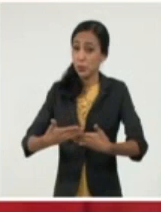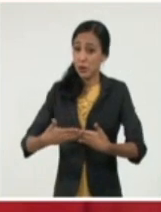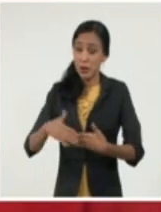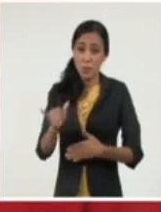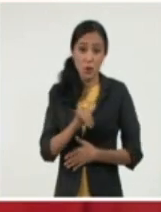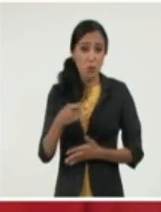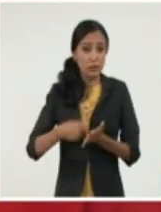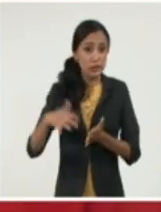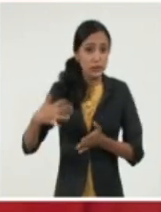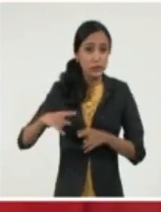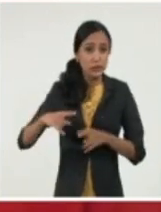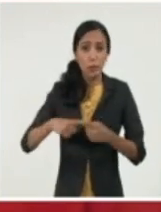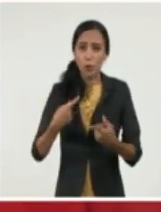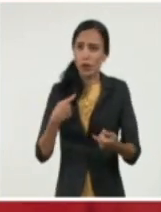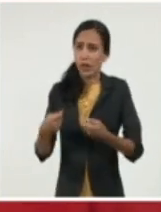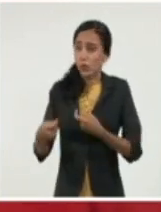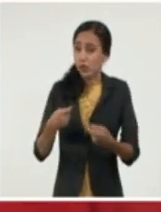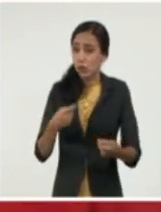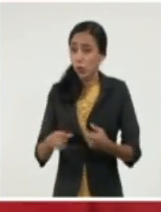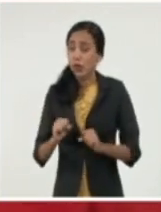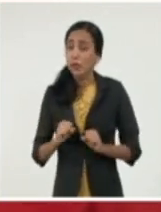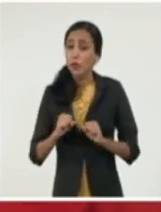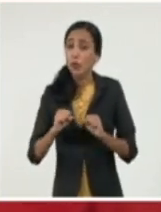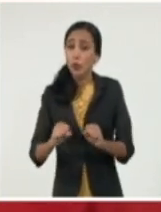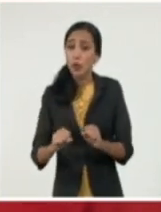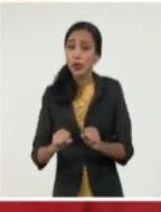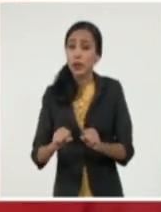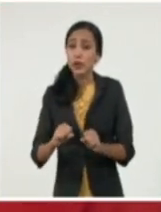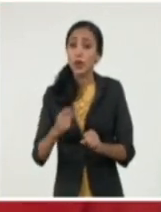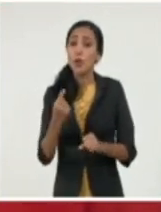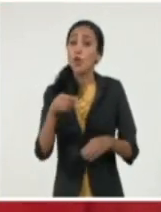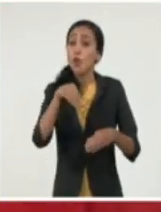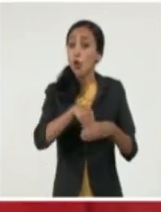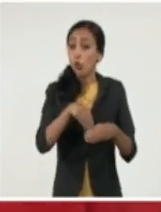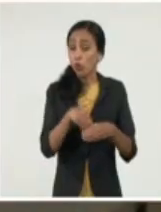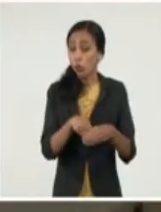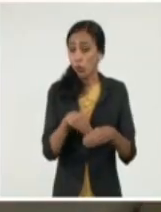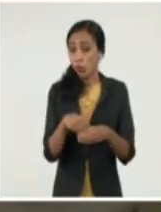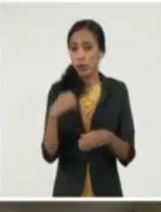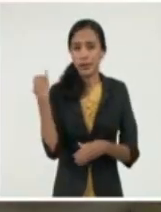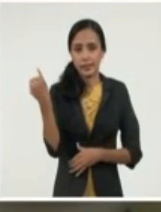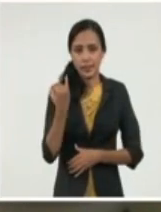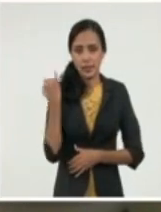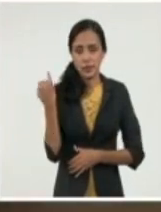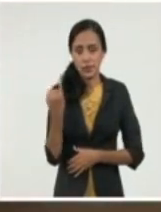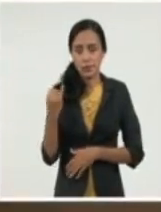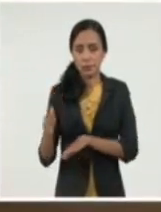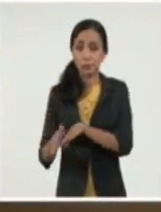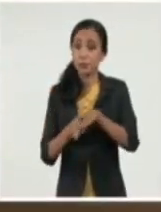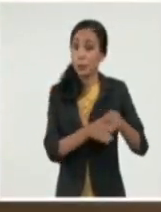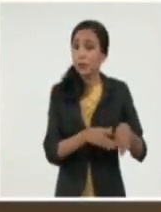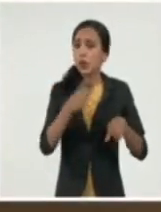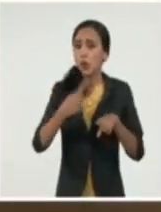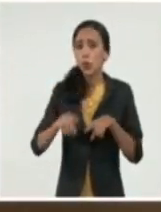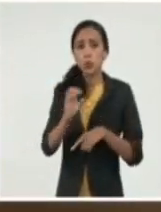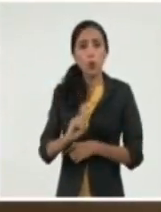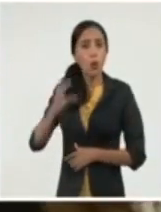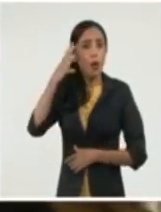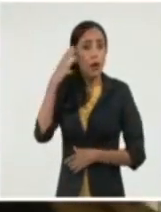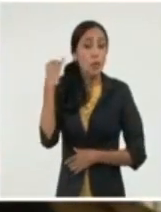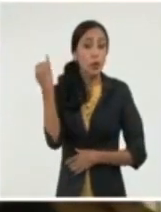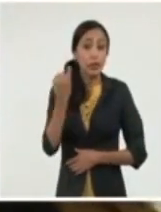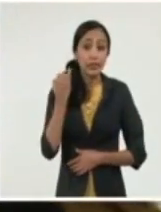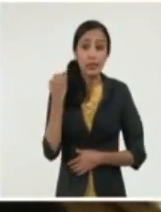medio de negociaciones muy duras con el Fondo Monetario Internacional. Otros organismos internacionales